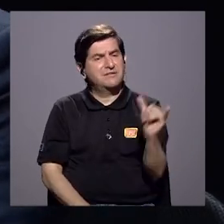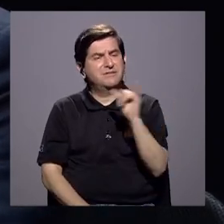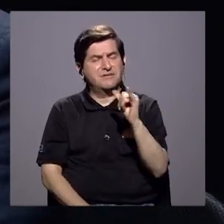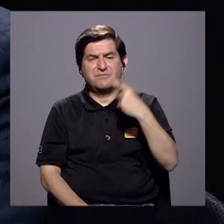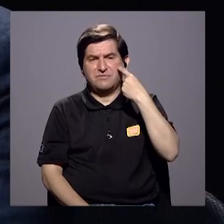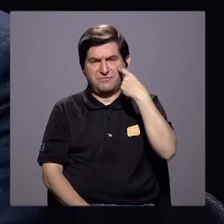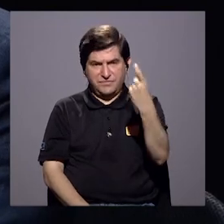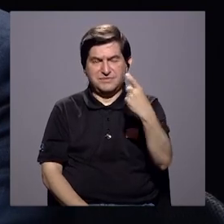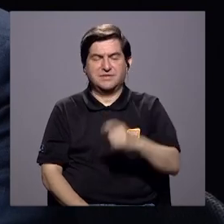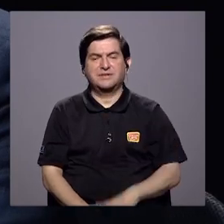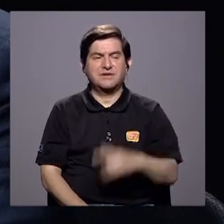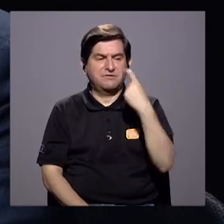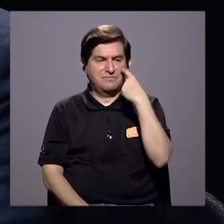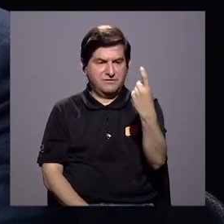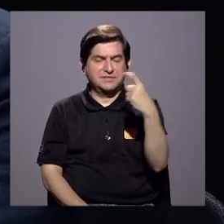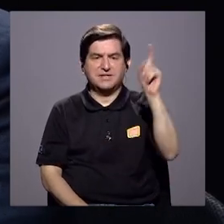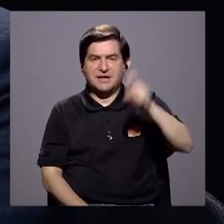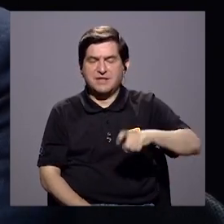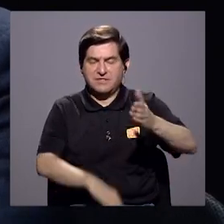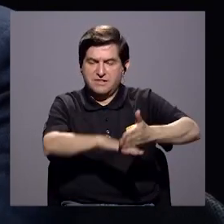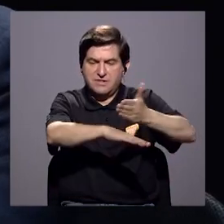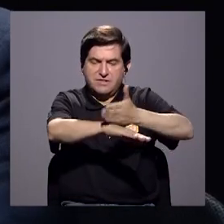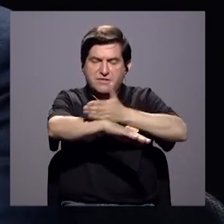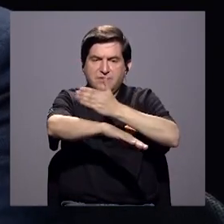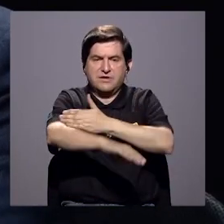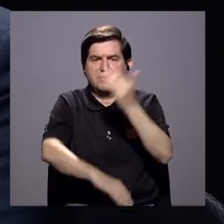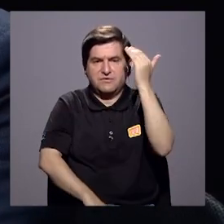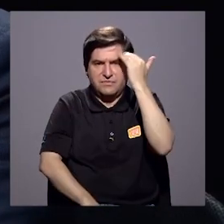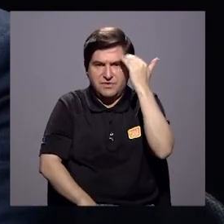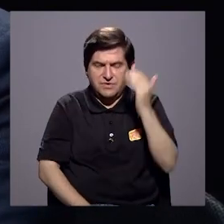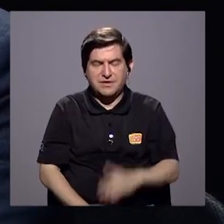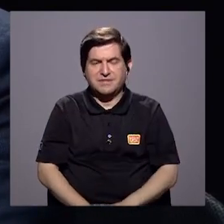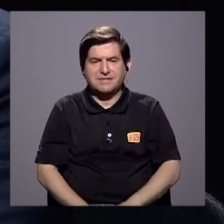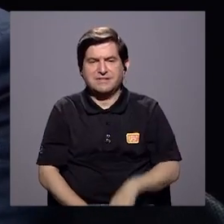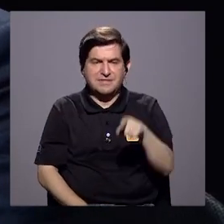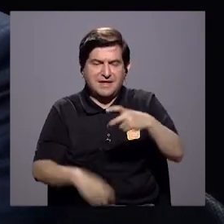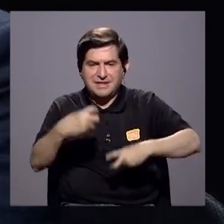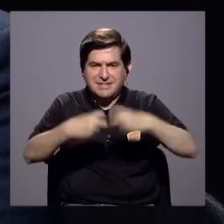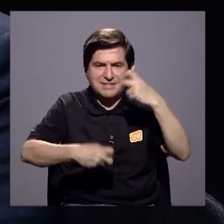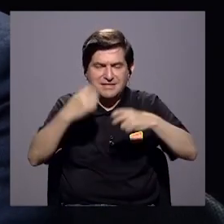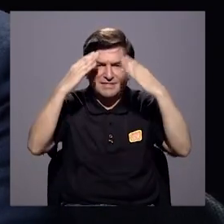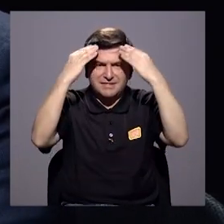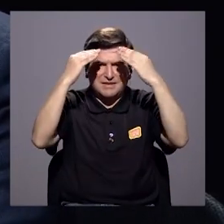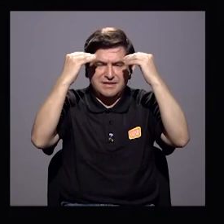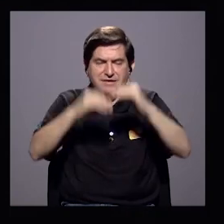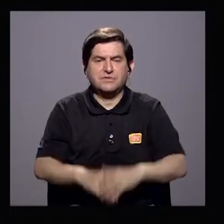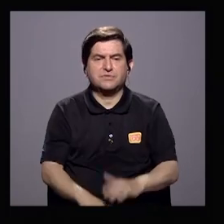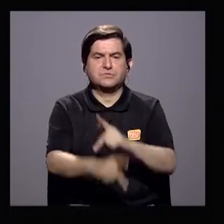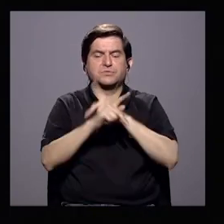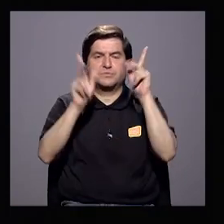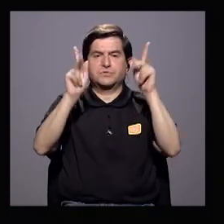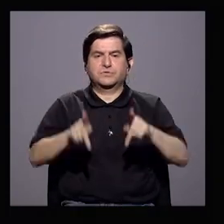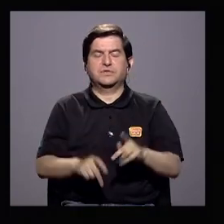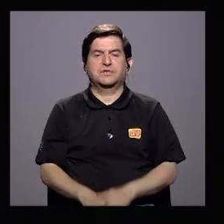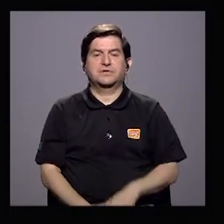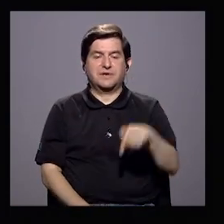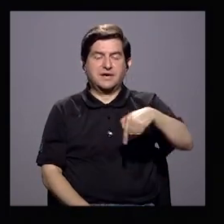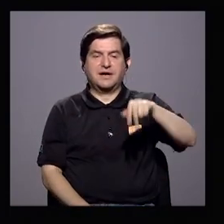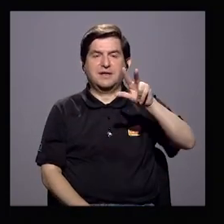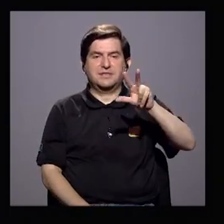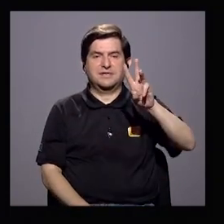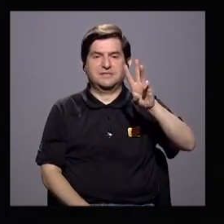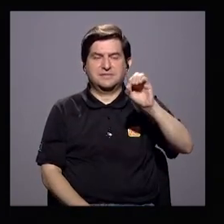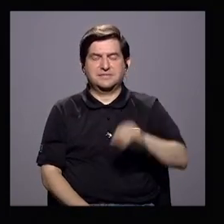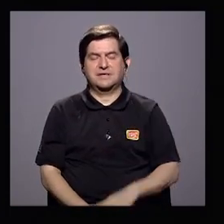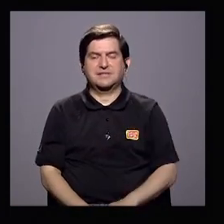la fiscalía la fiscalía tiene que crecer en el conocimiento de delitos informáticos para poder proteger al ciudadano estamos entre 60